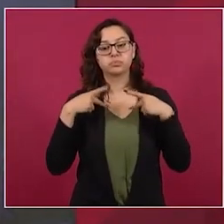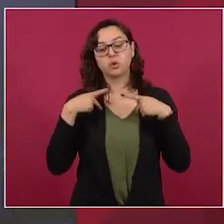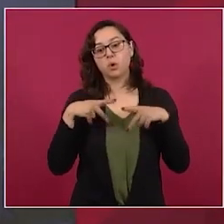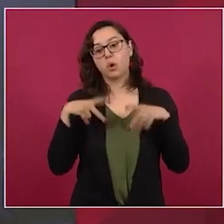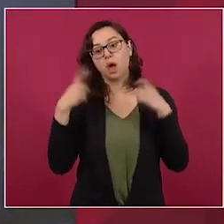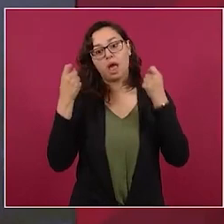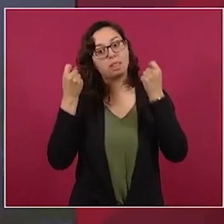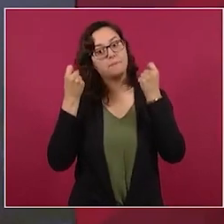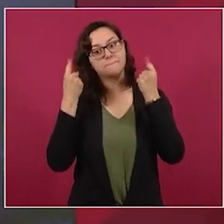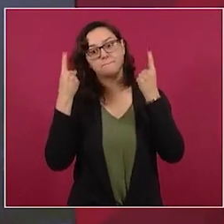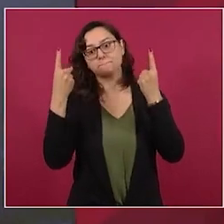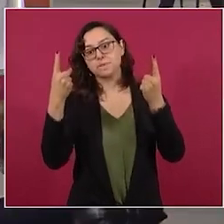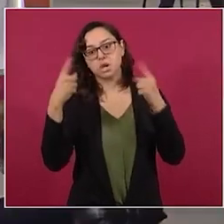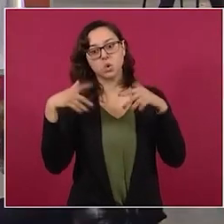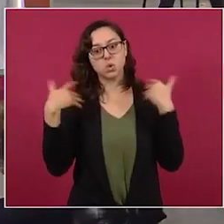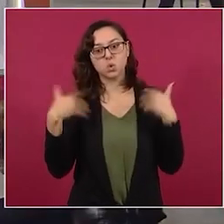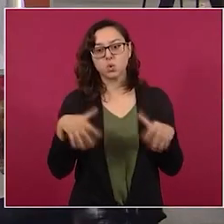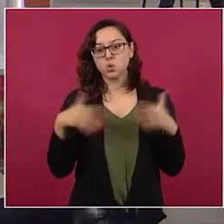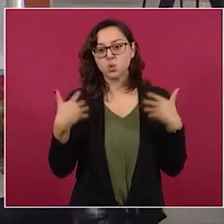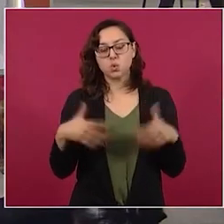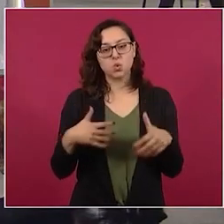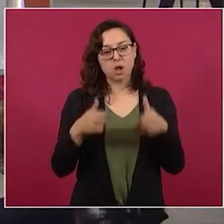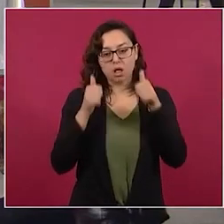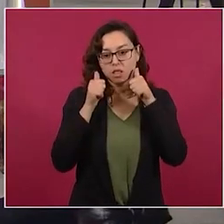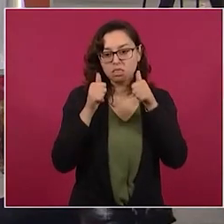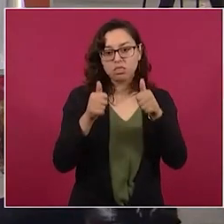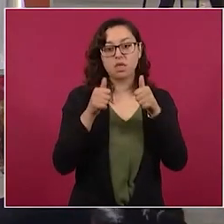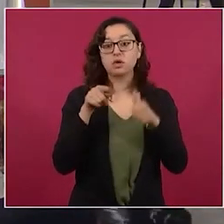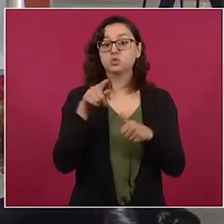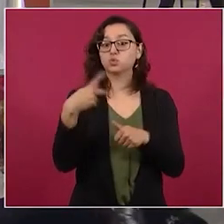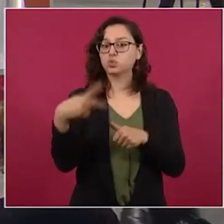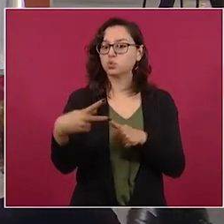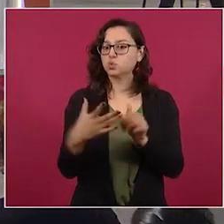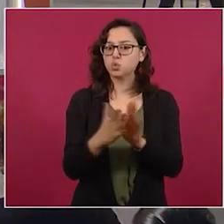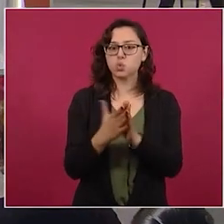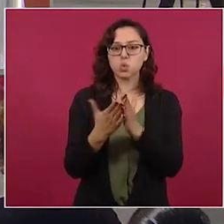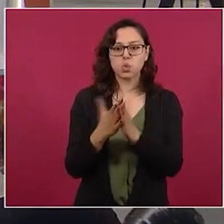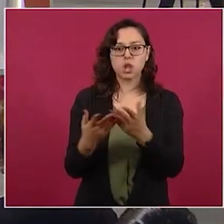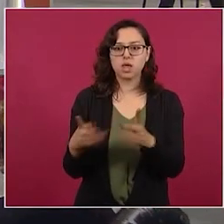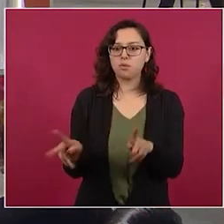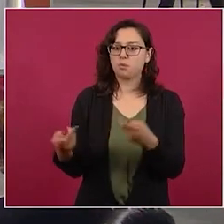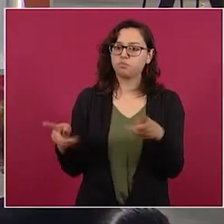Yo creo que es el que más vende libros.